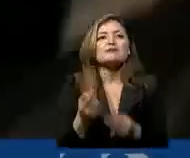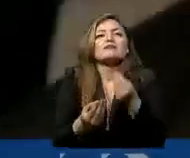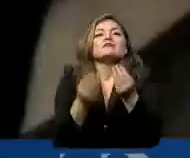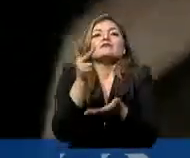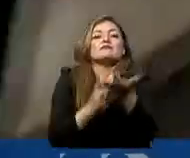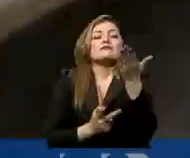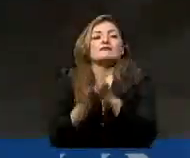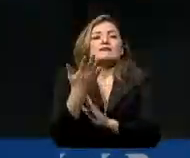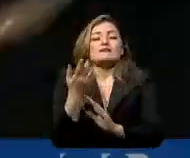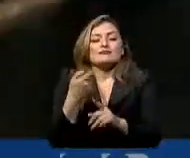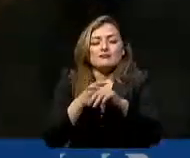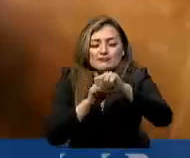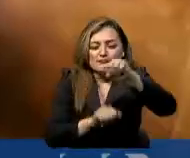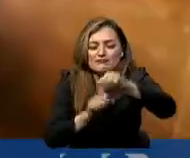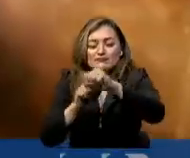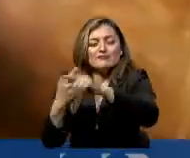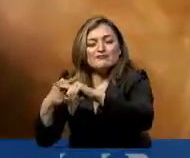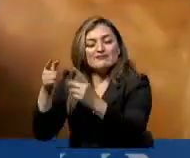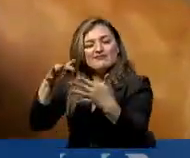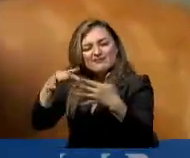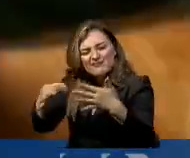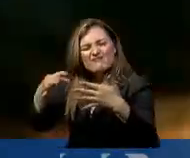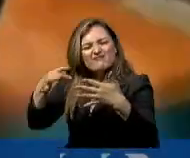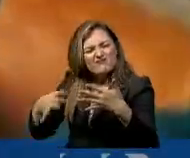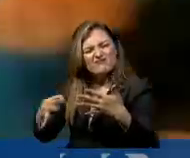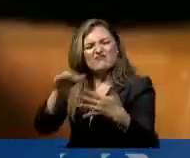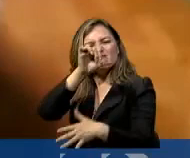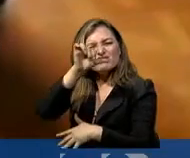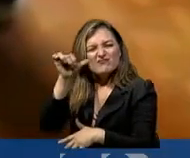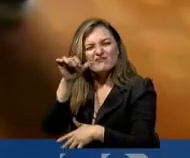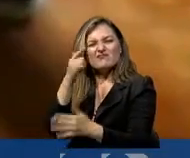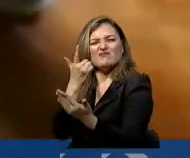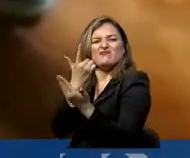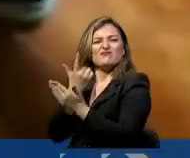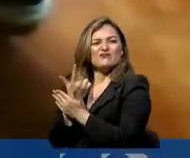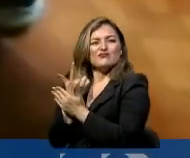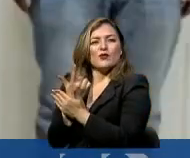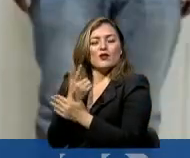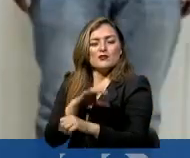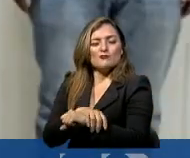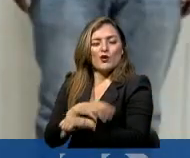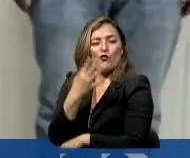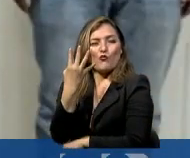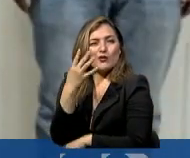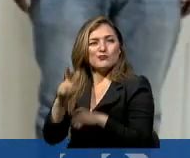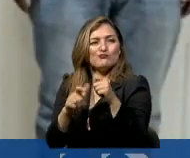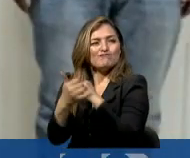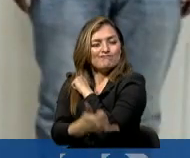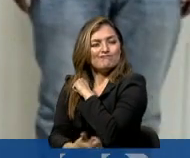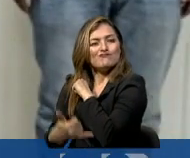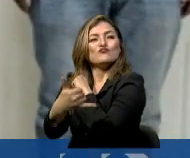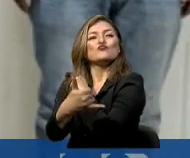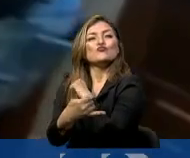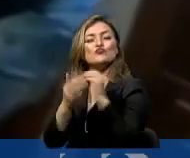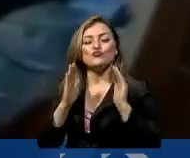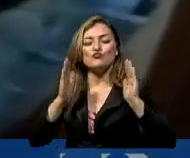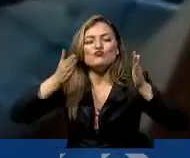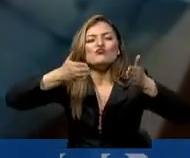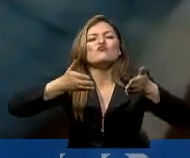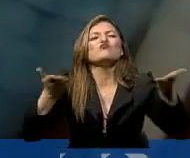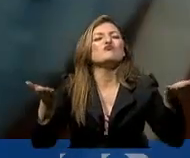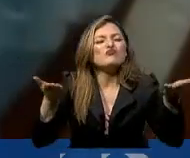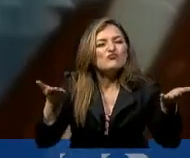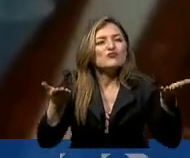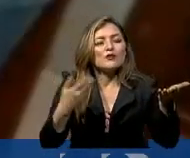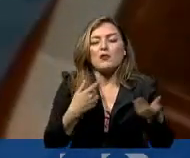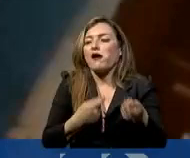decomisaron diferentes tipos de droga, como de igual forma armas de fuego y la captura de cuatro extranjeros, que se dedicaban además a ofrecer